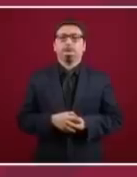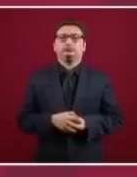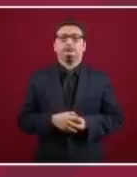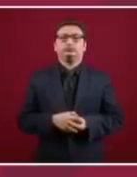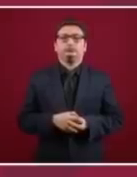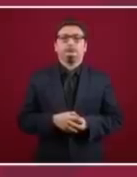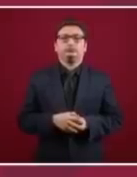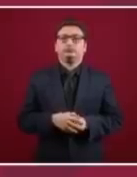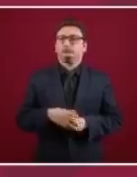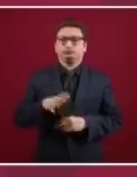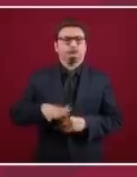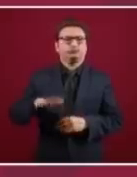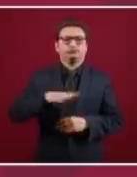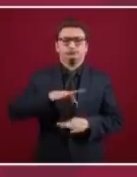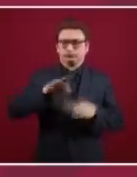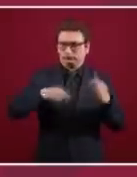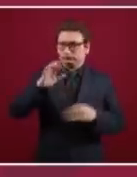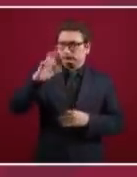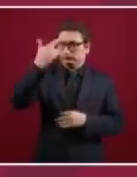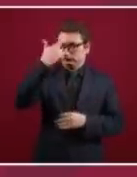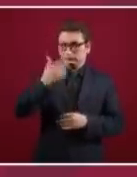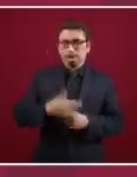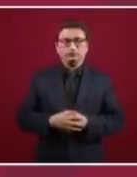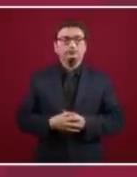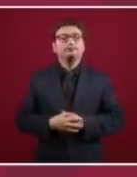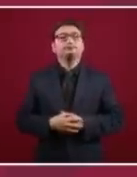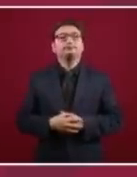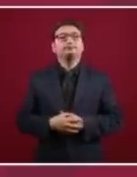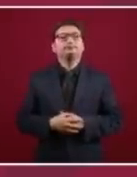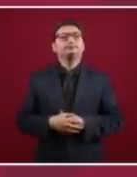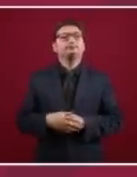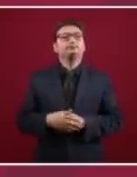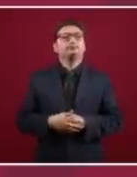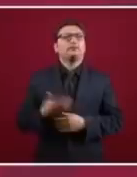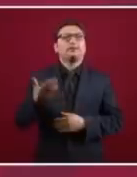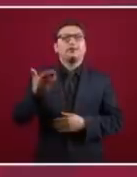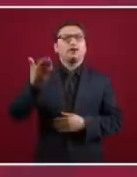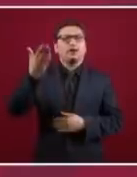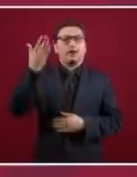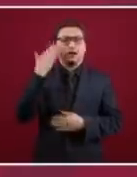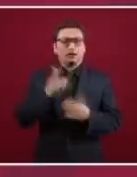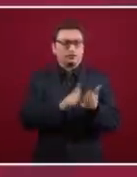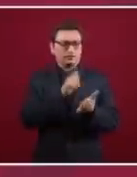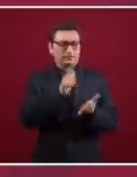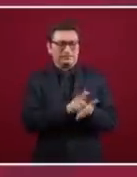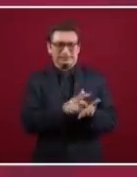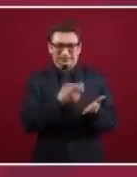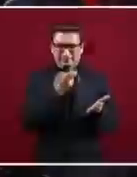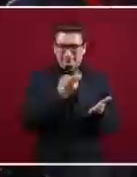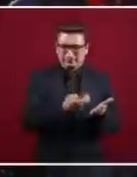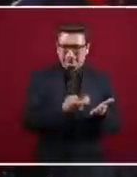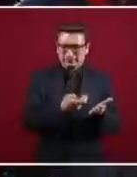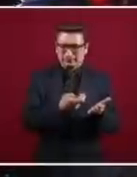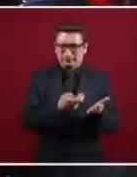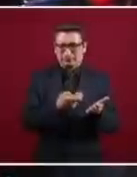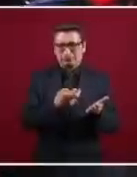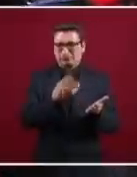recordemos antes no podía legalmente intervenir